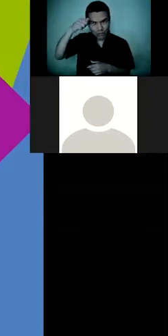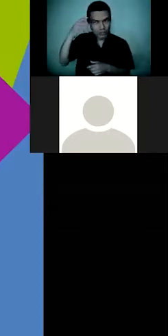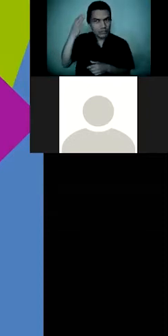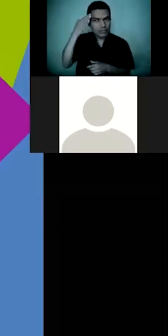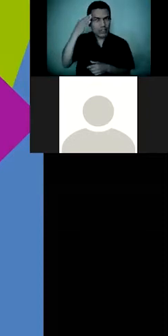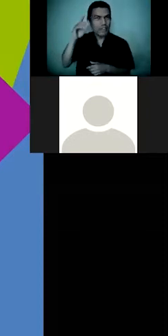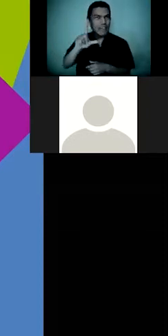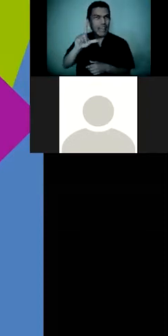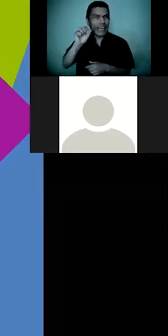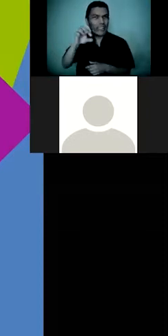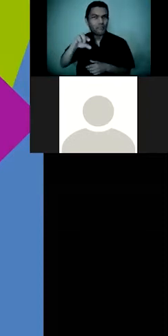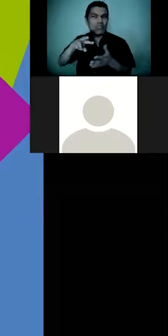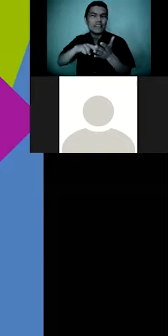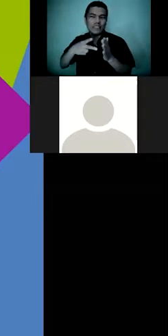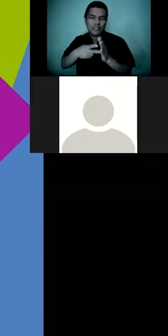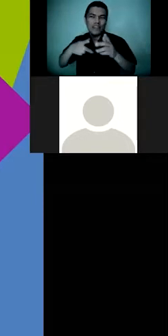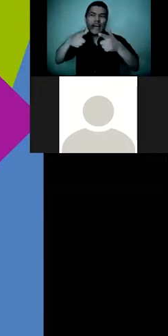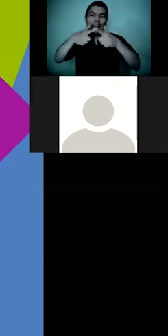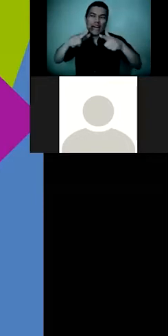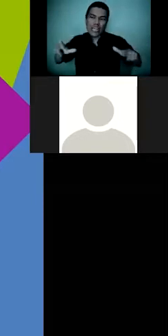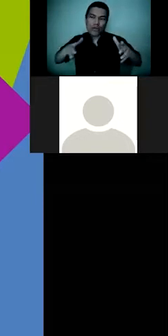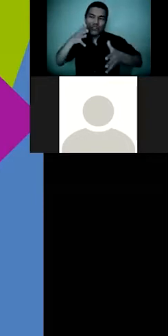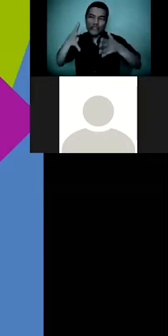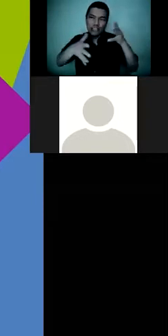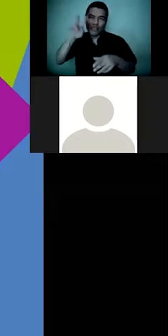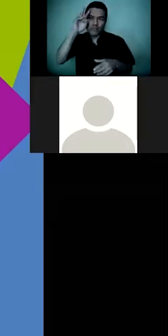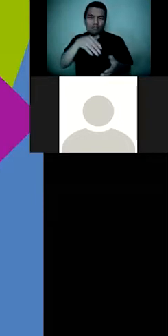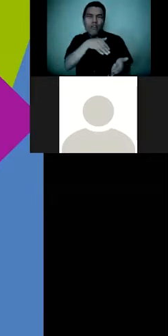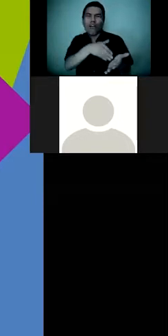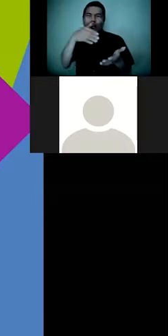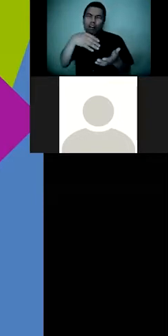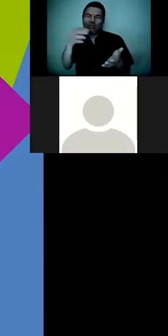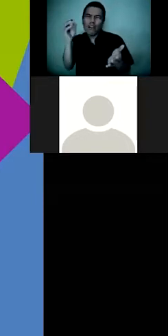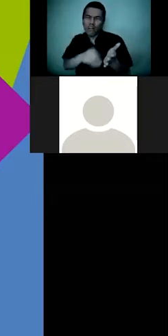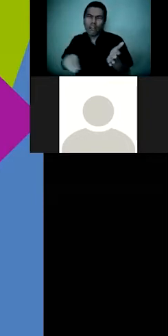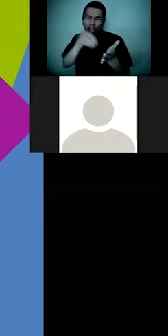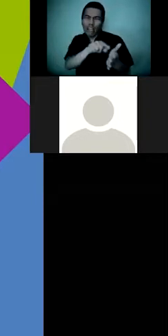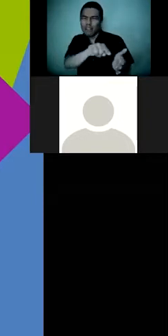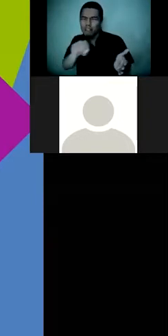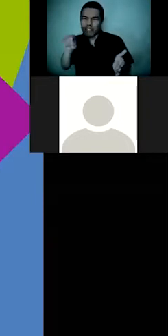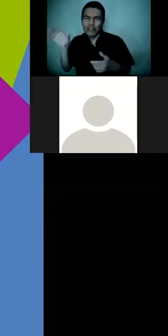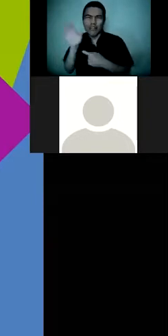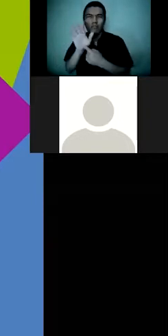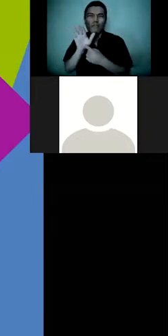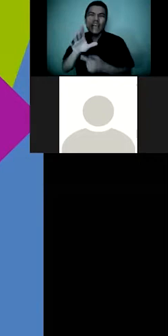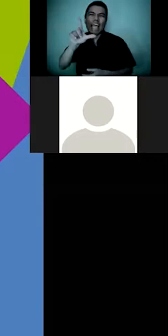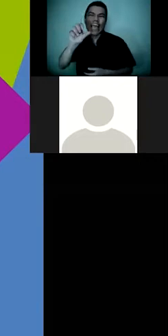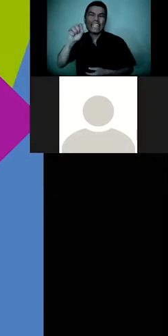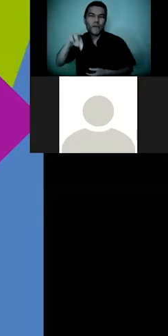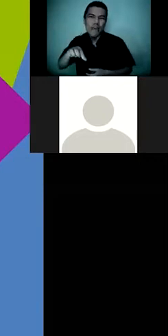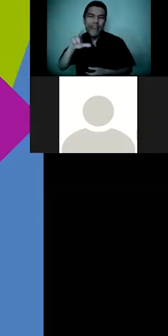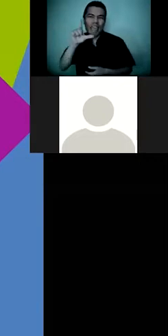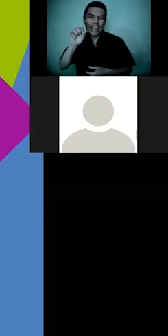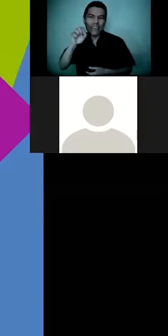Ese es el nombre corto. Acuérdense de esa palabra, LSP. Cuando ustedes vean eso, ya saben que es la Lengua de Señas Peruana. Para no otra vez, vamos a